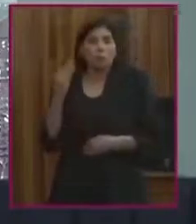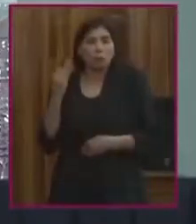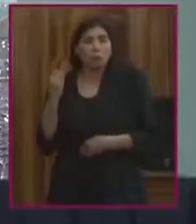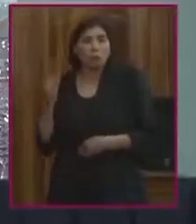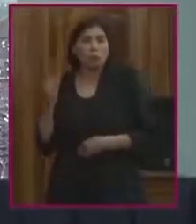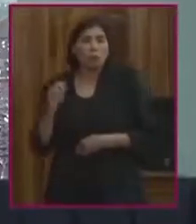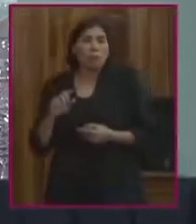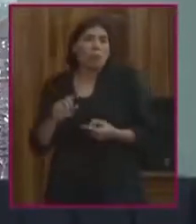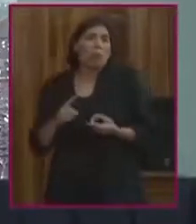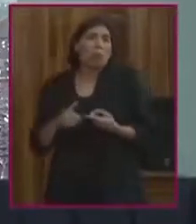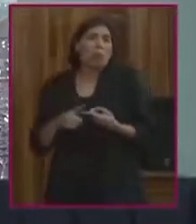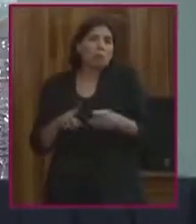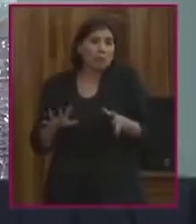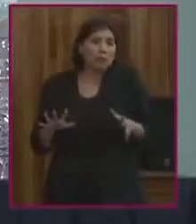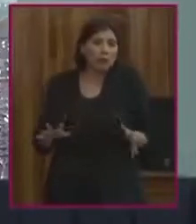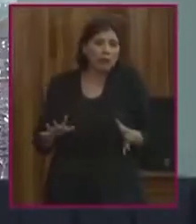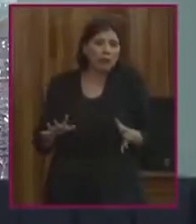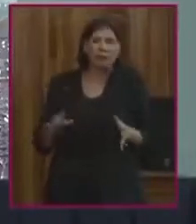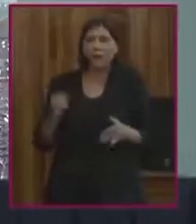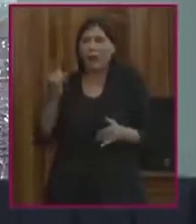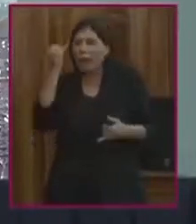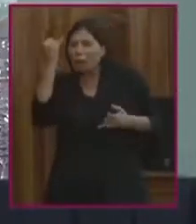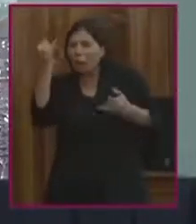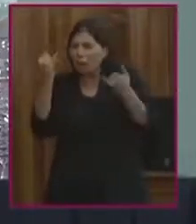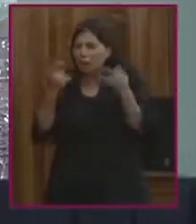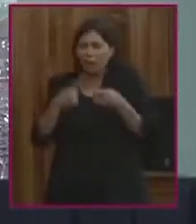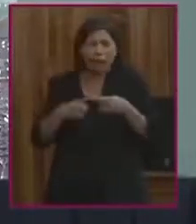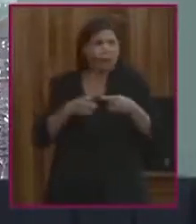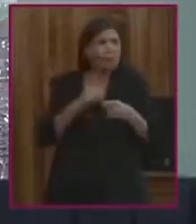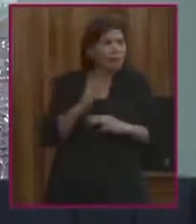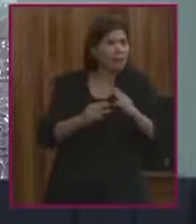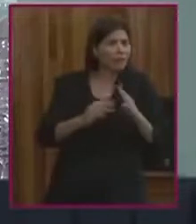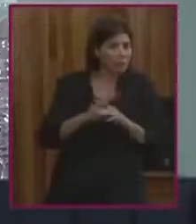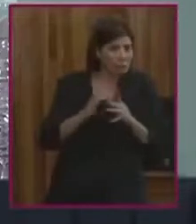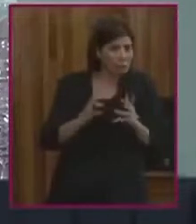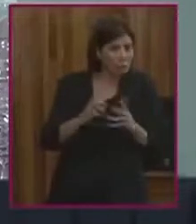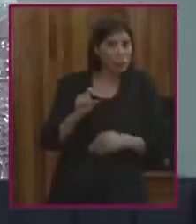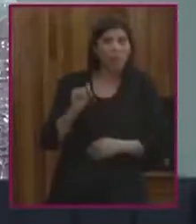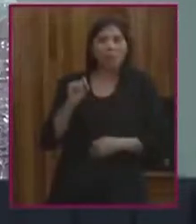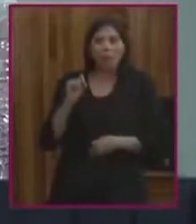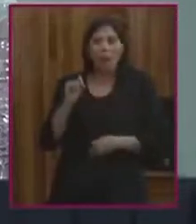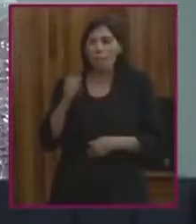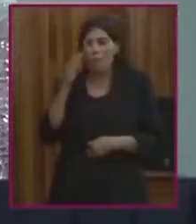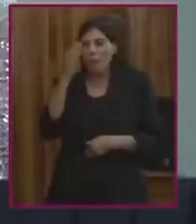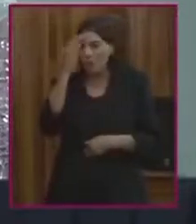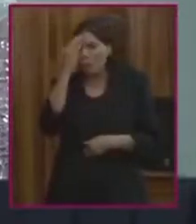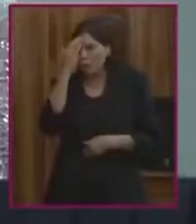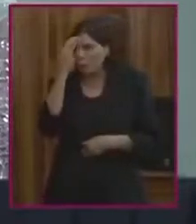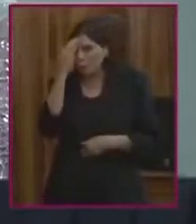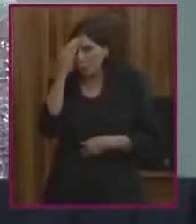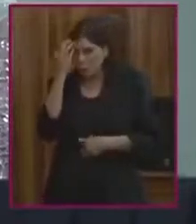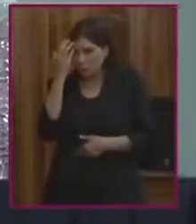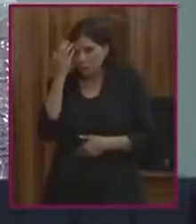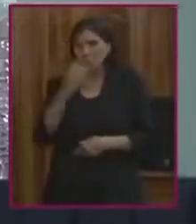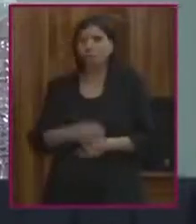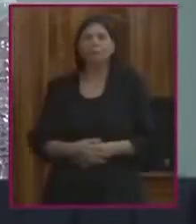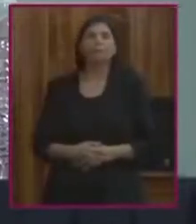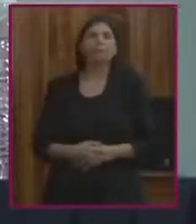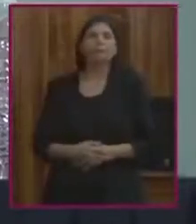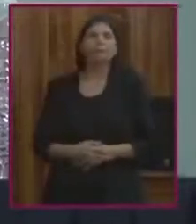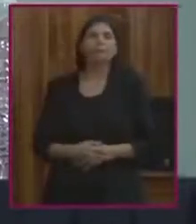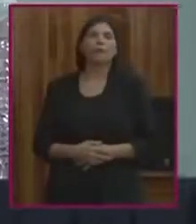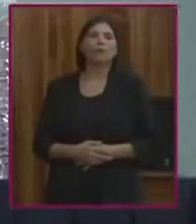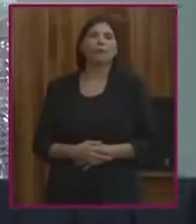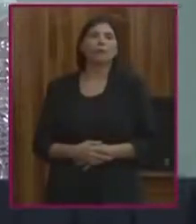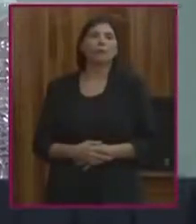que es lo que al final permite imaginar otros mundos posibles, incluso también del conocimiento abstracto, que creo que ha sido, bueno, es un